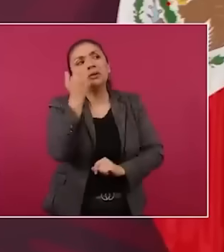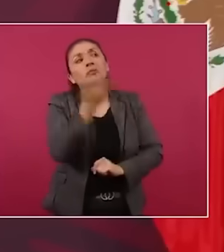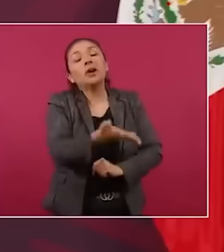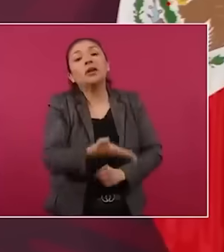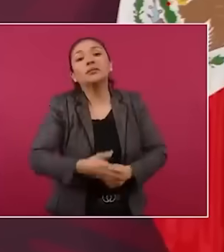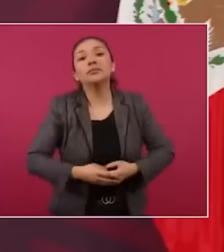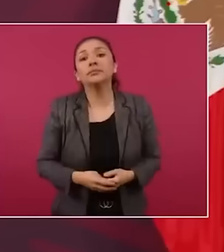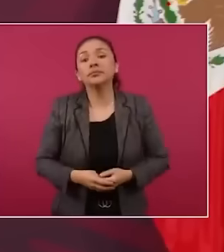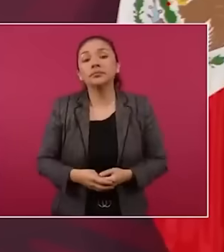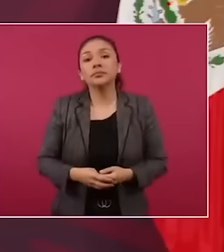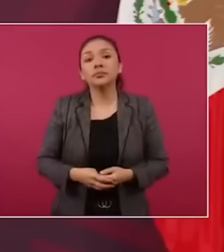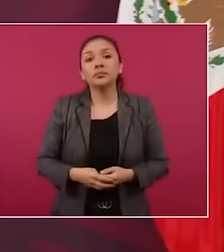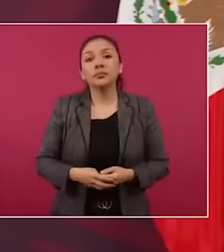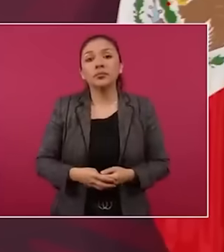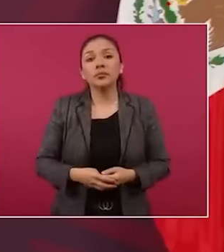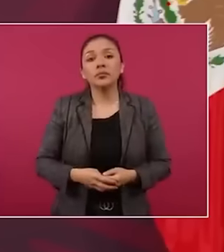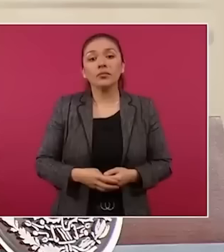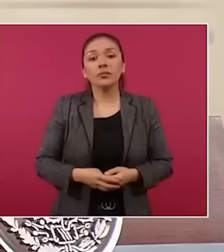Y